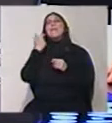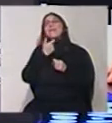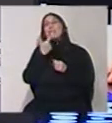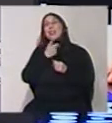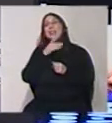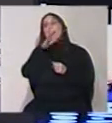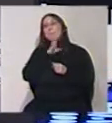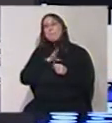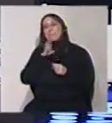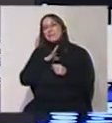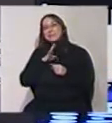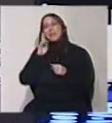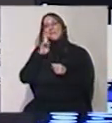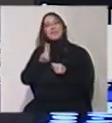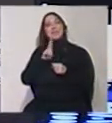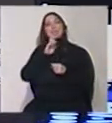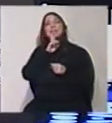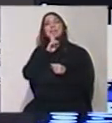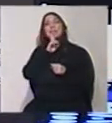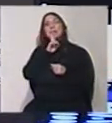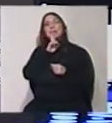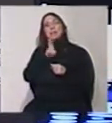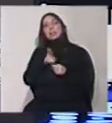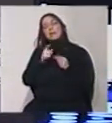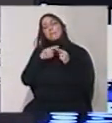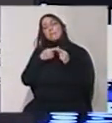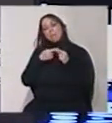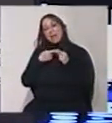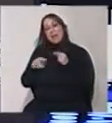paciencia capaz en ver los resultados a más largo,